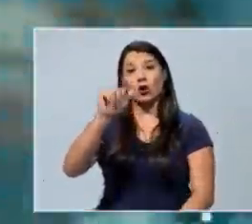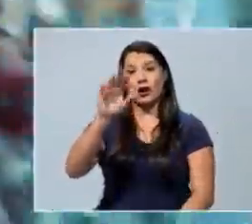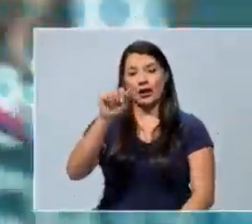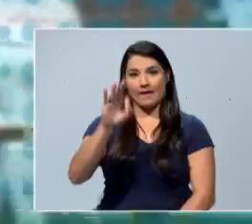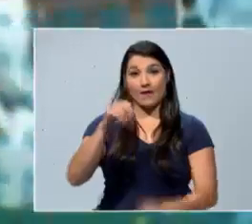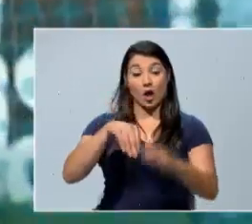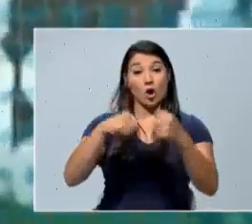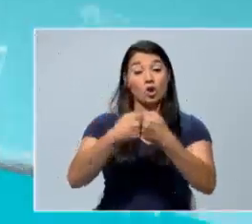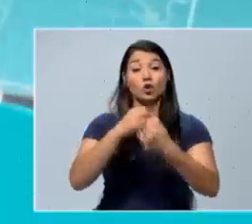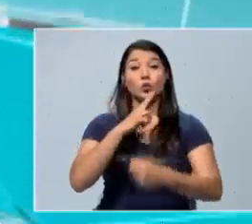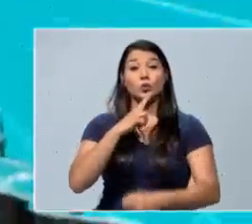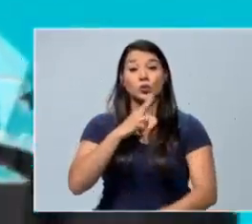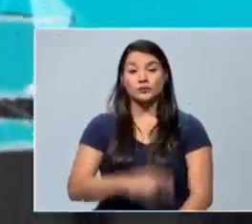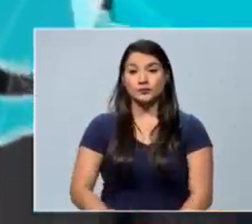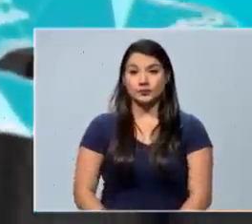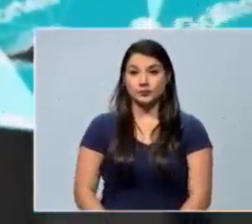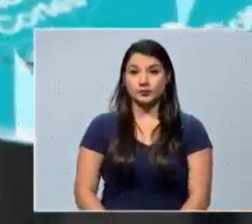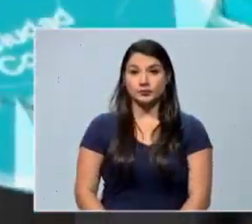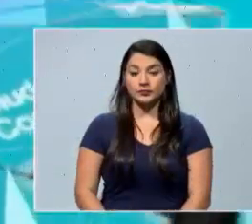Honduras.